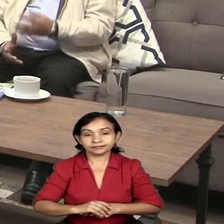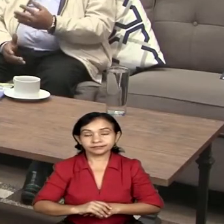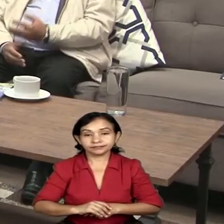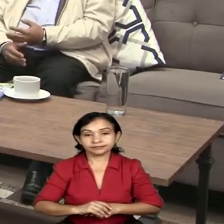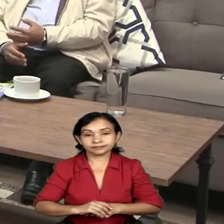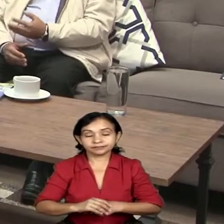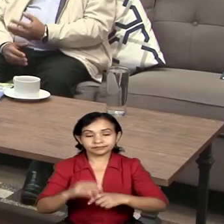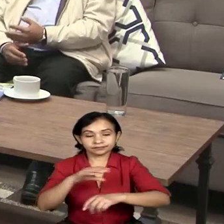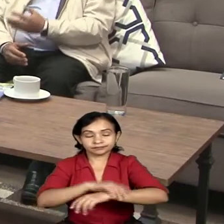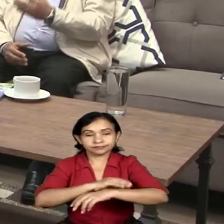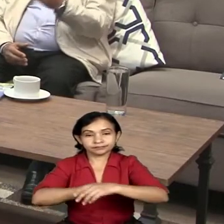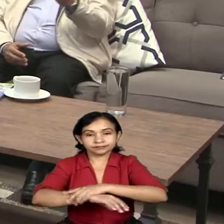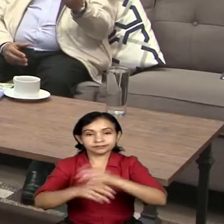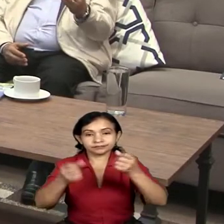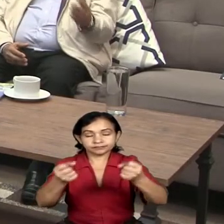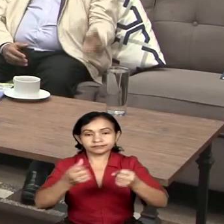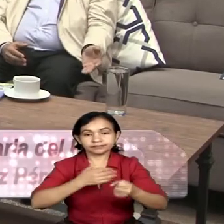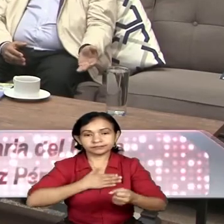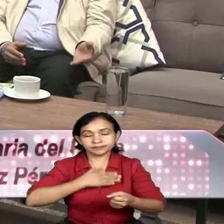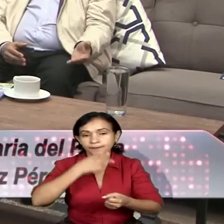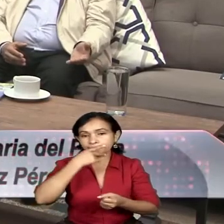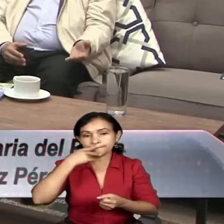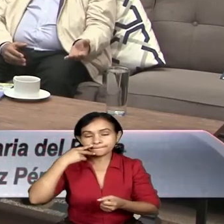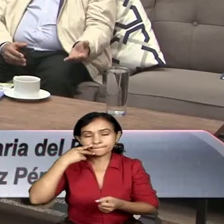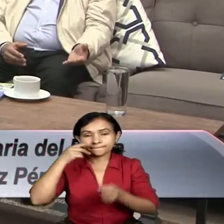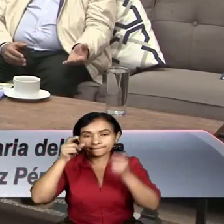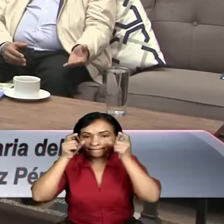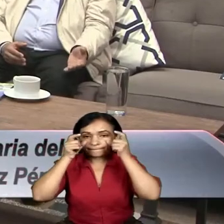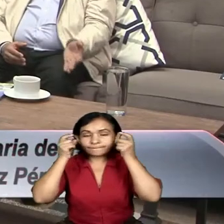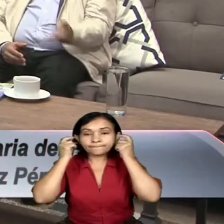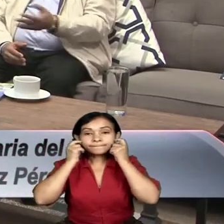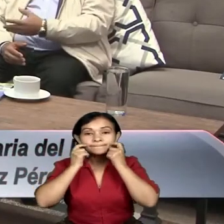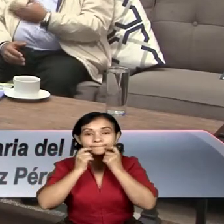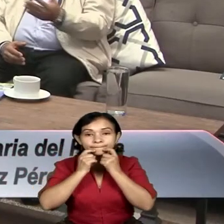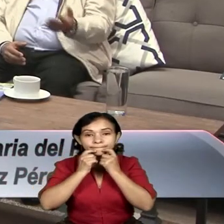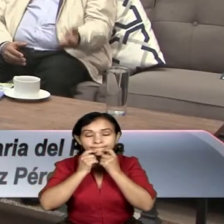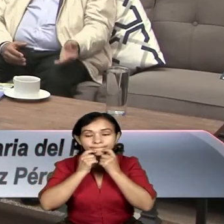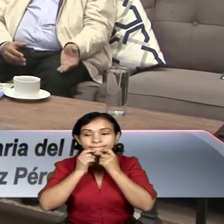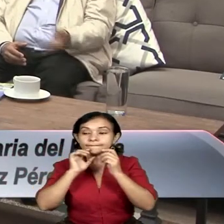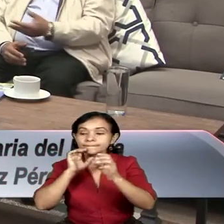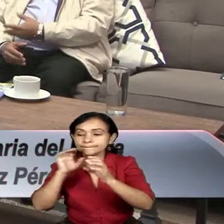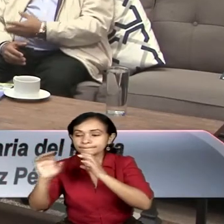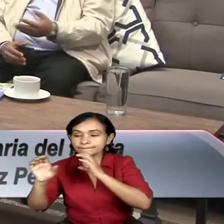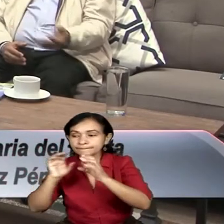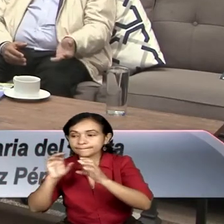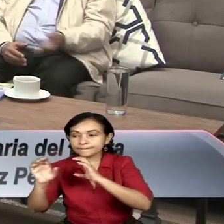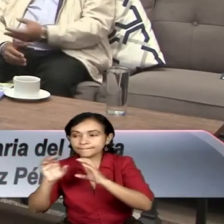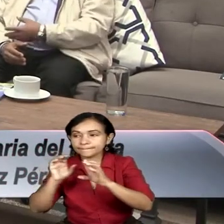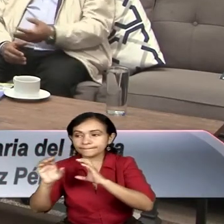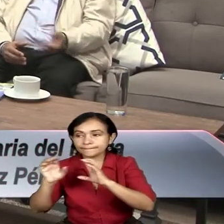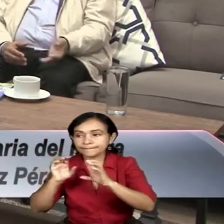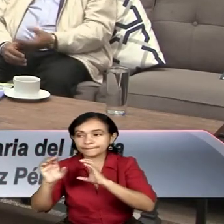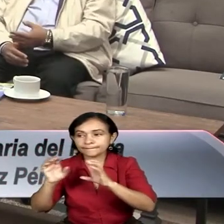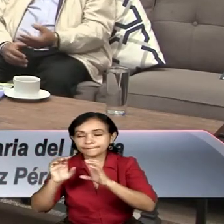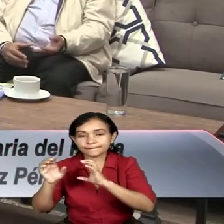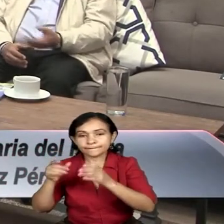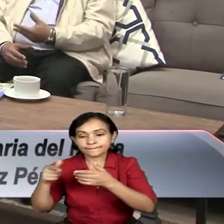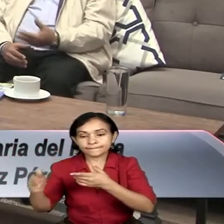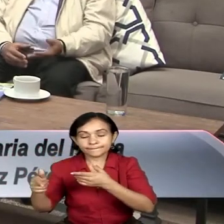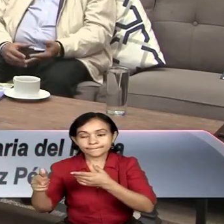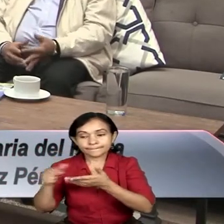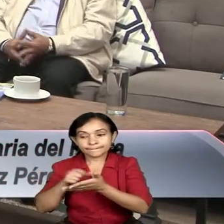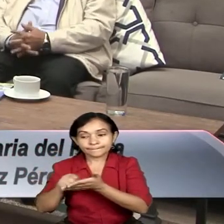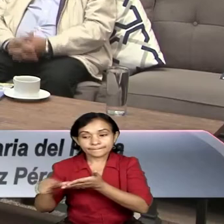En la cárcel mi padre y Carlos Fonseca tienen comunicación por